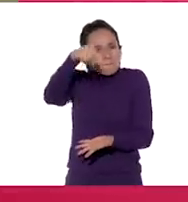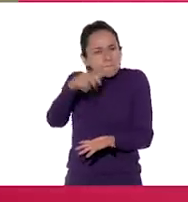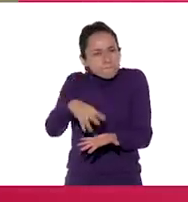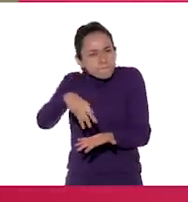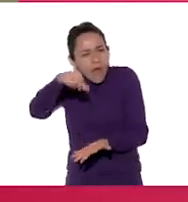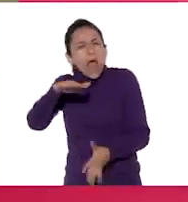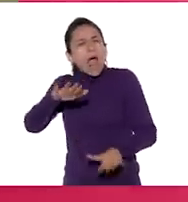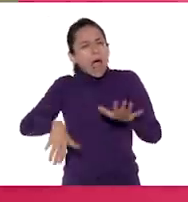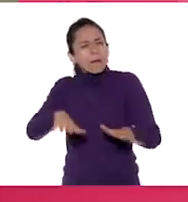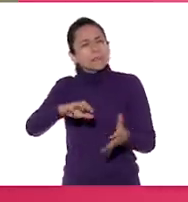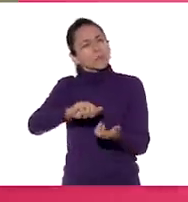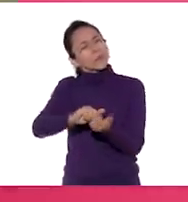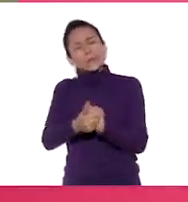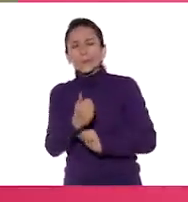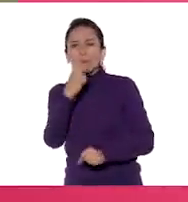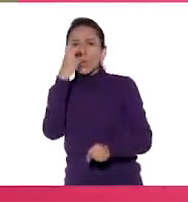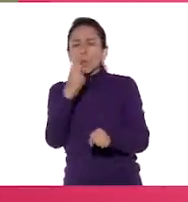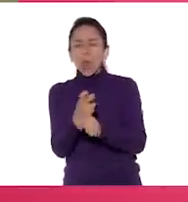formas extrañas.